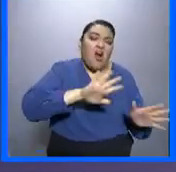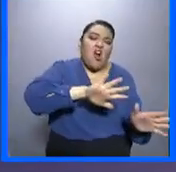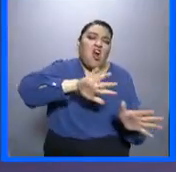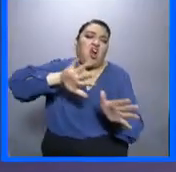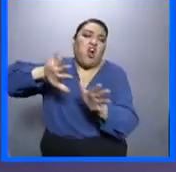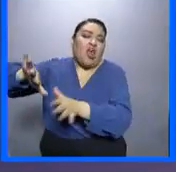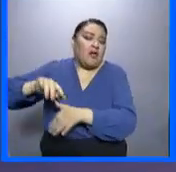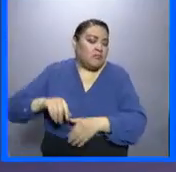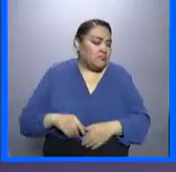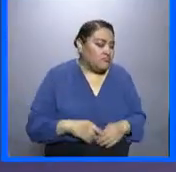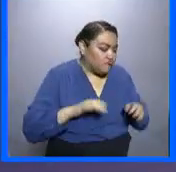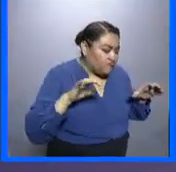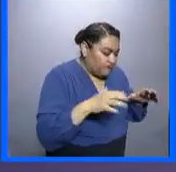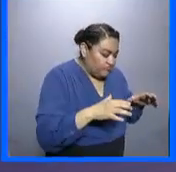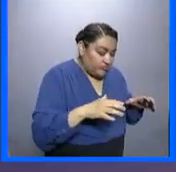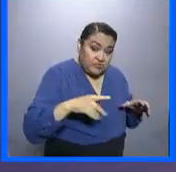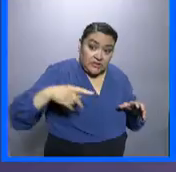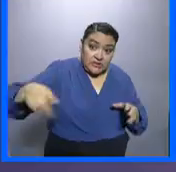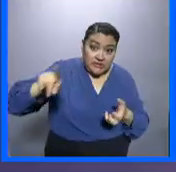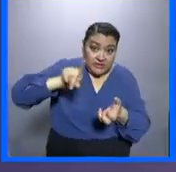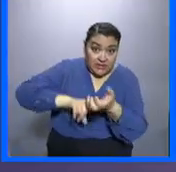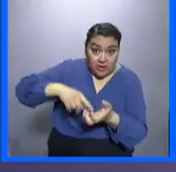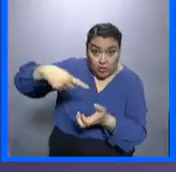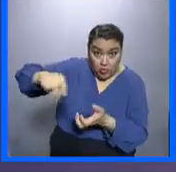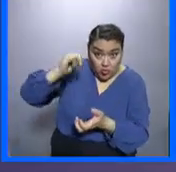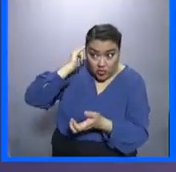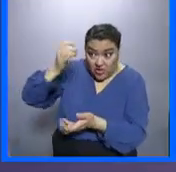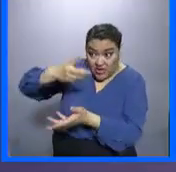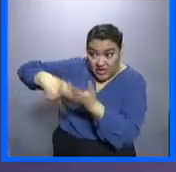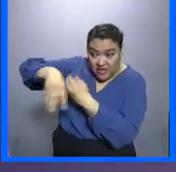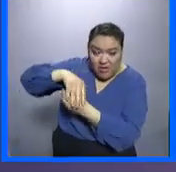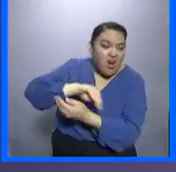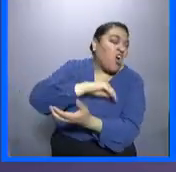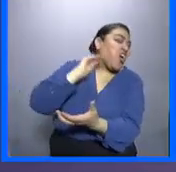durante mucho tiempo los sistemas normativos propios de los pueblos